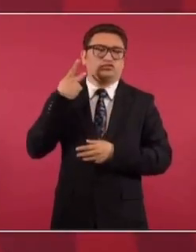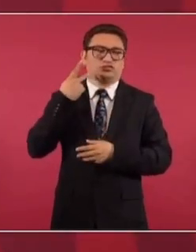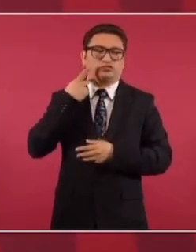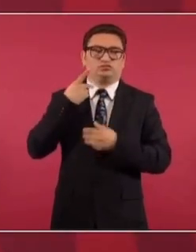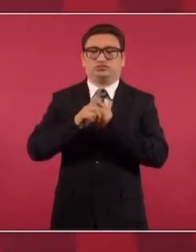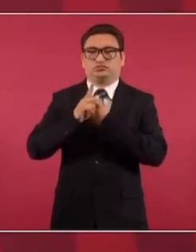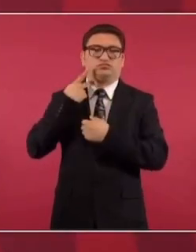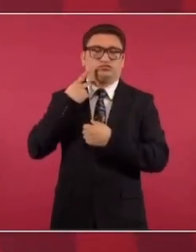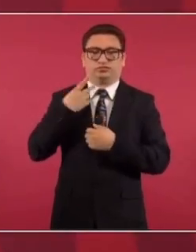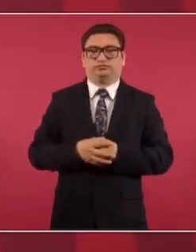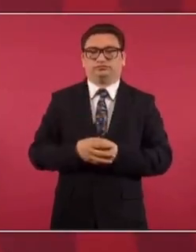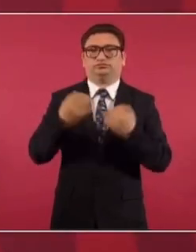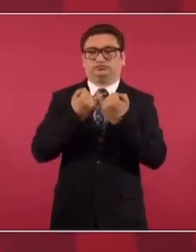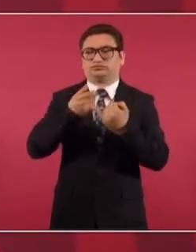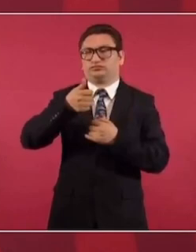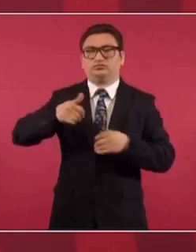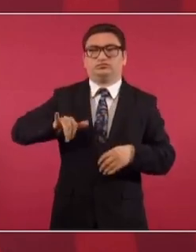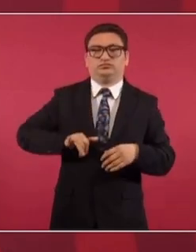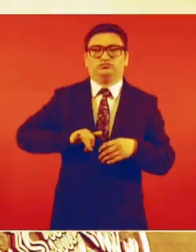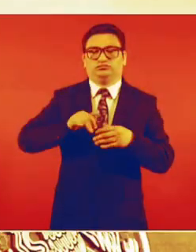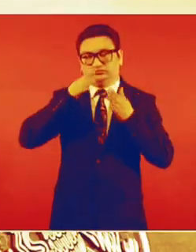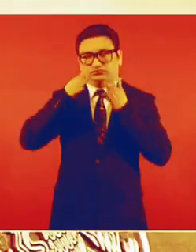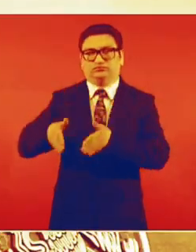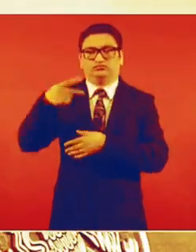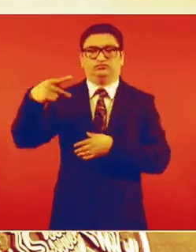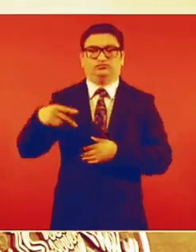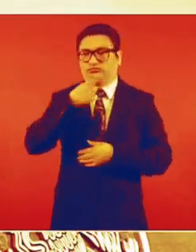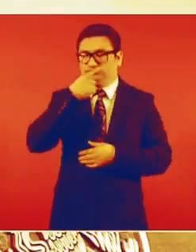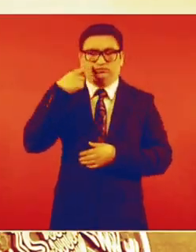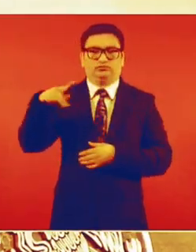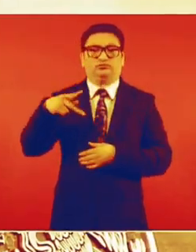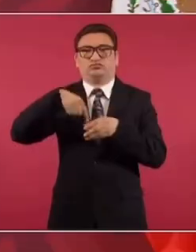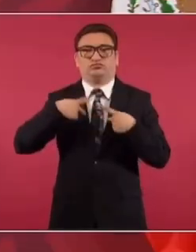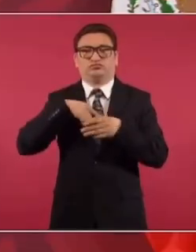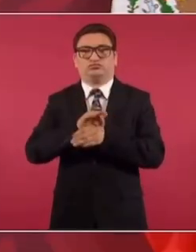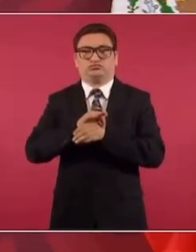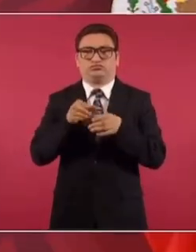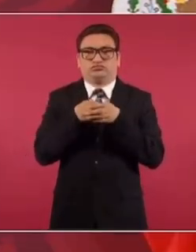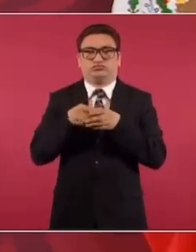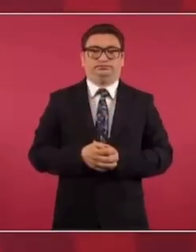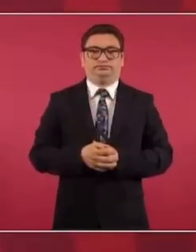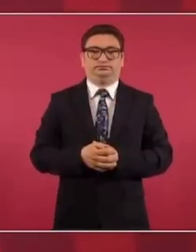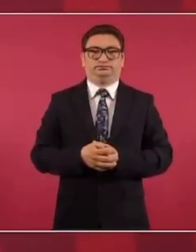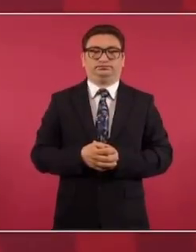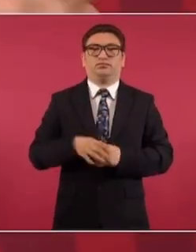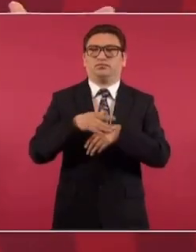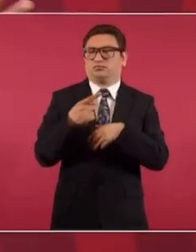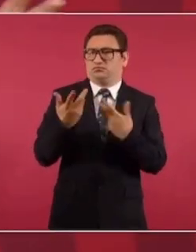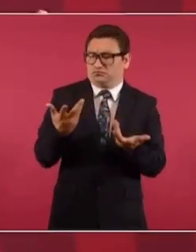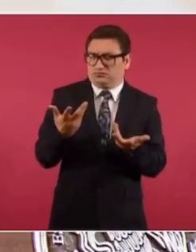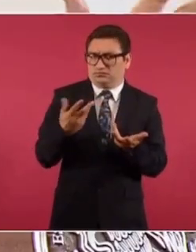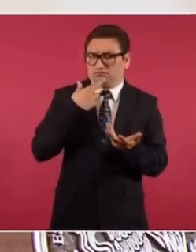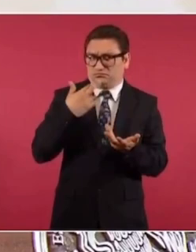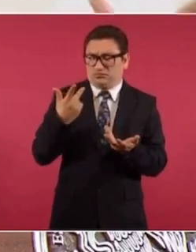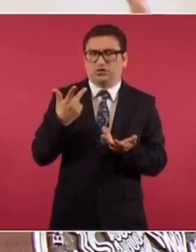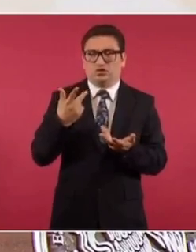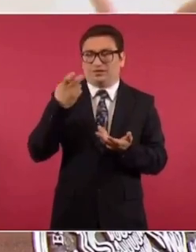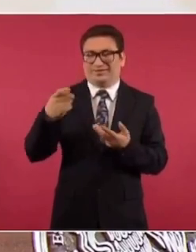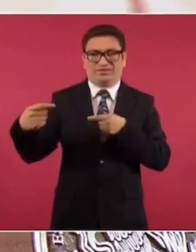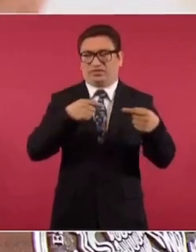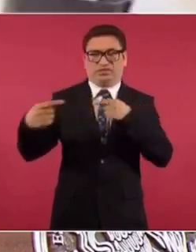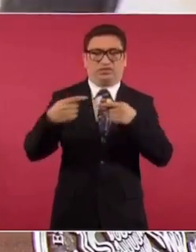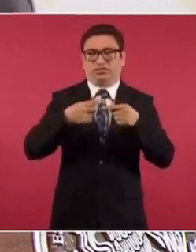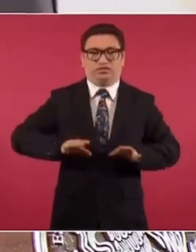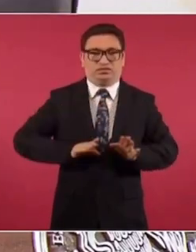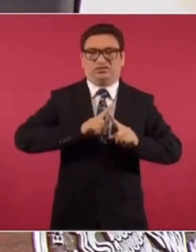y por los intereses que defienden intereses de minorías intereses de corruptos porque no hacer a un lado esas